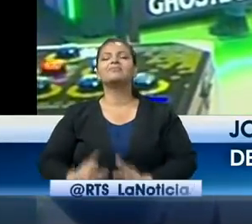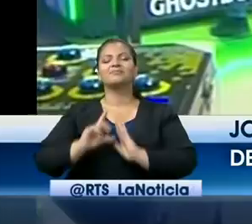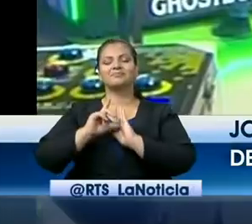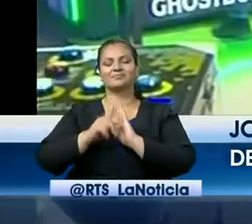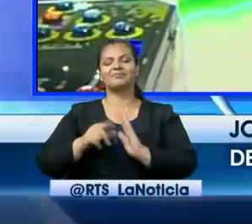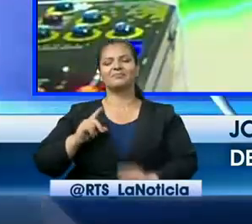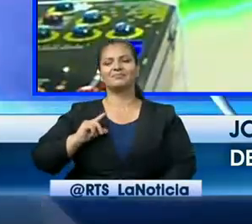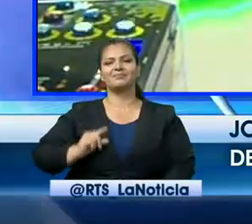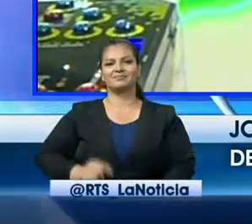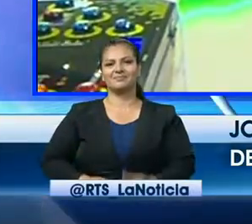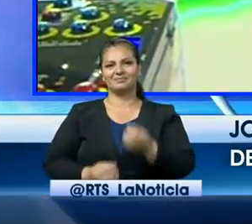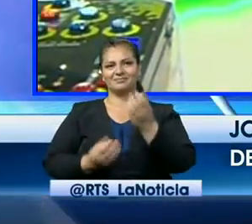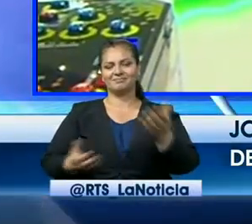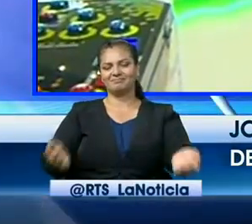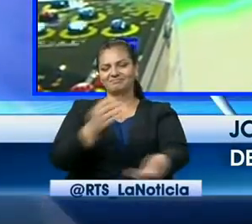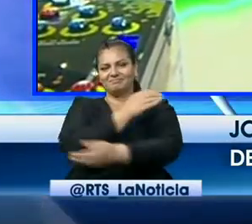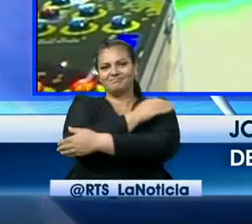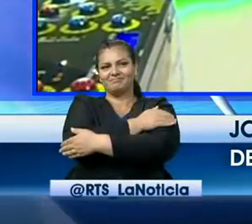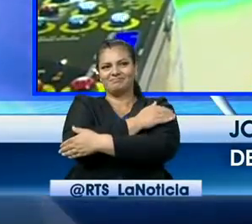molas